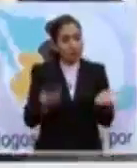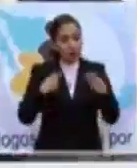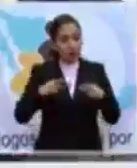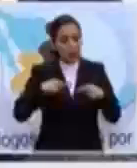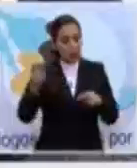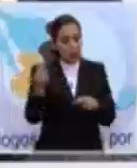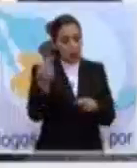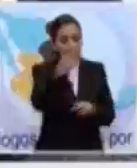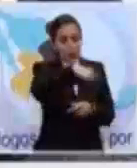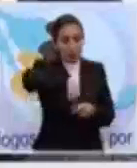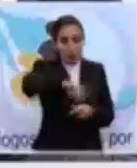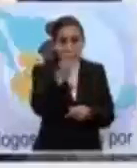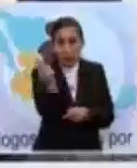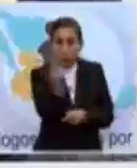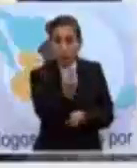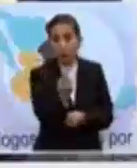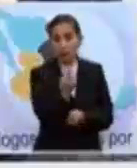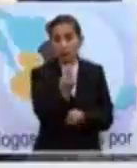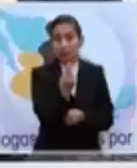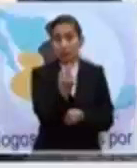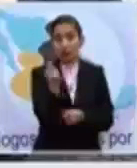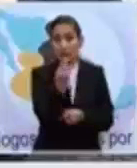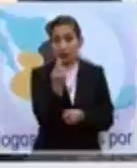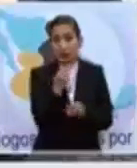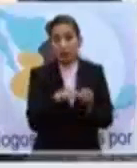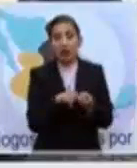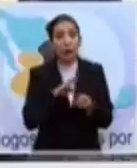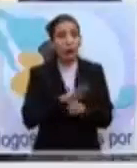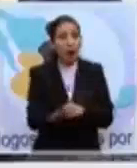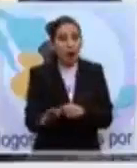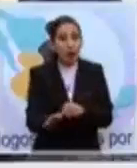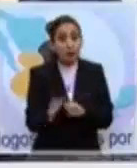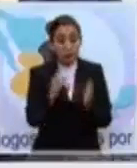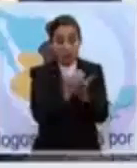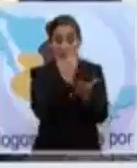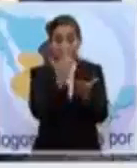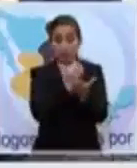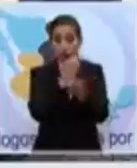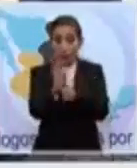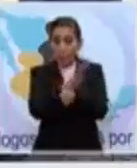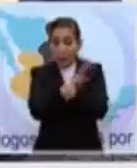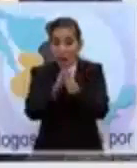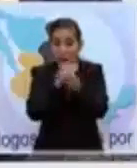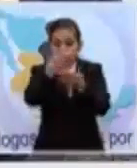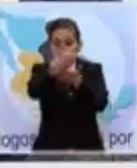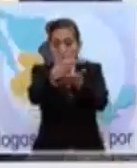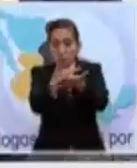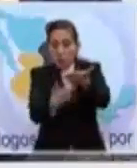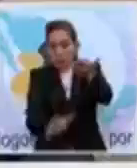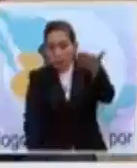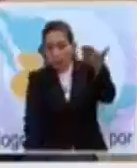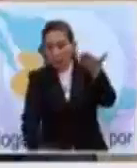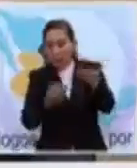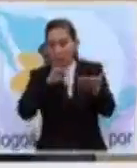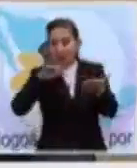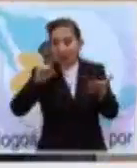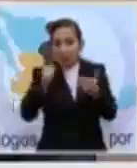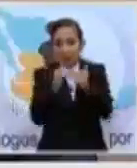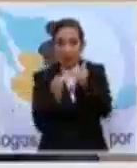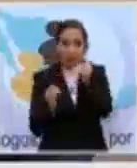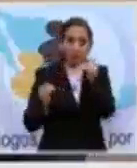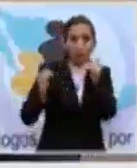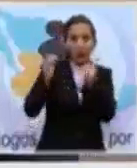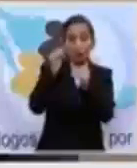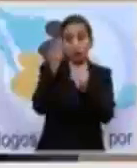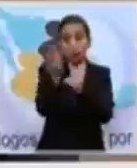ciudadano necesita hoy día en México. ¿Qué requiere? Uno, que el catálogo de beneficios se amplíe del IMSS para arriba.